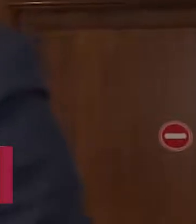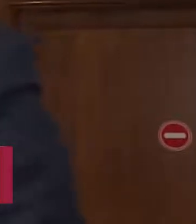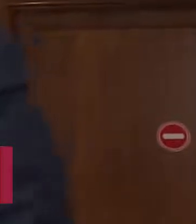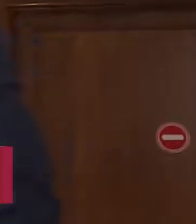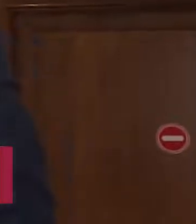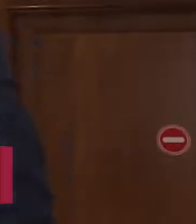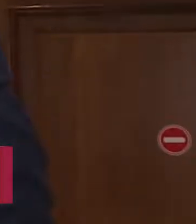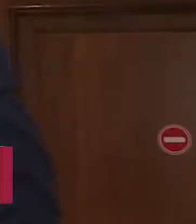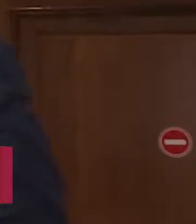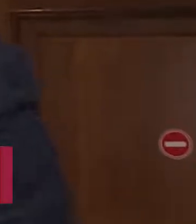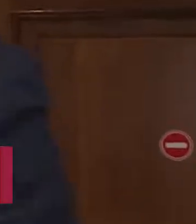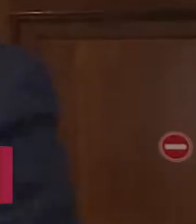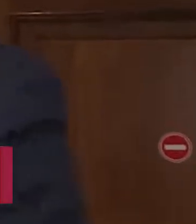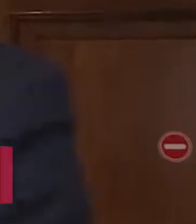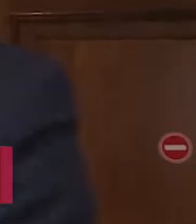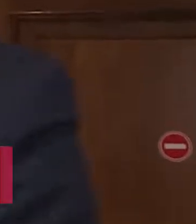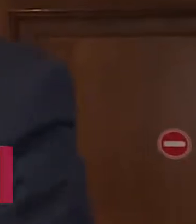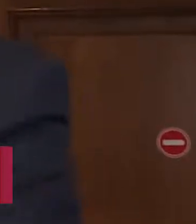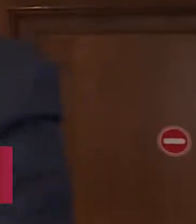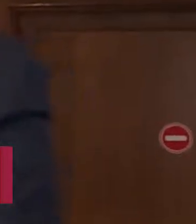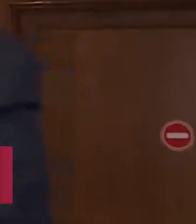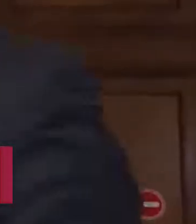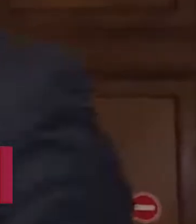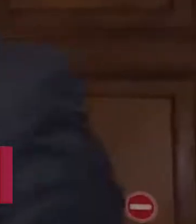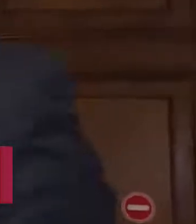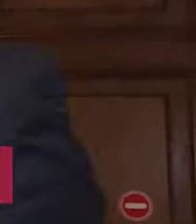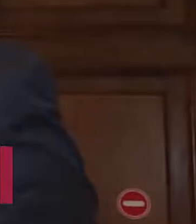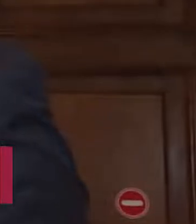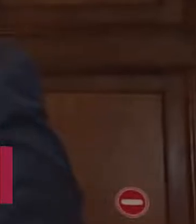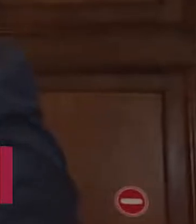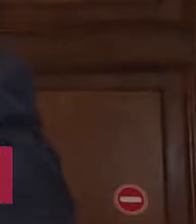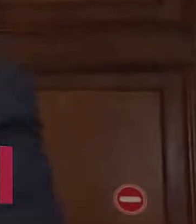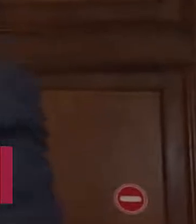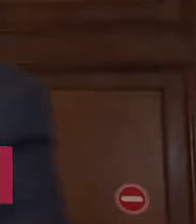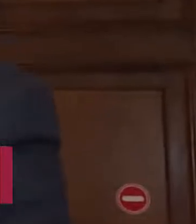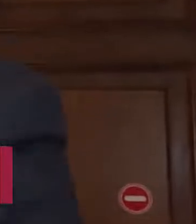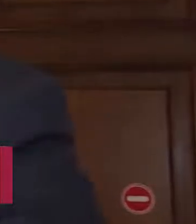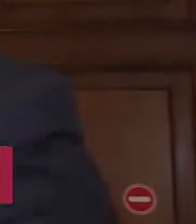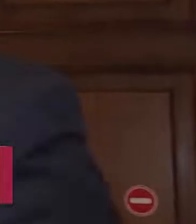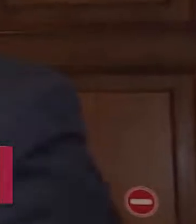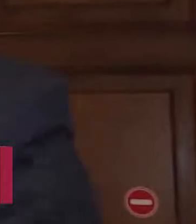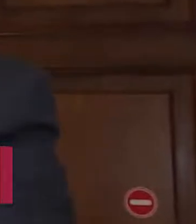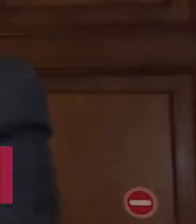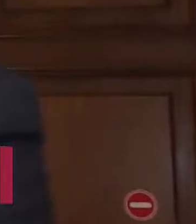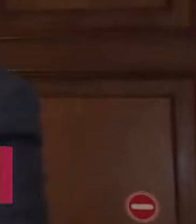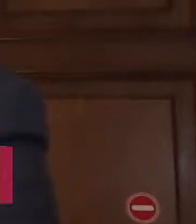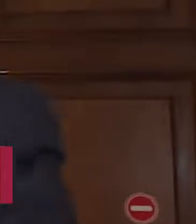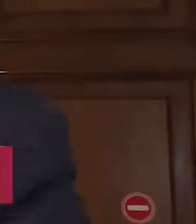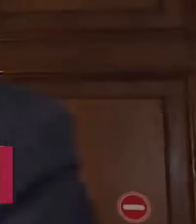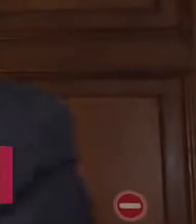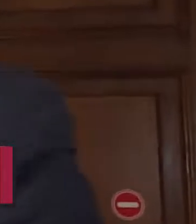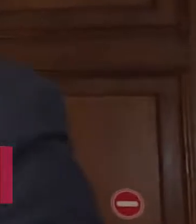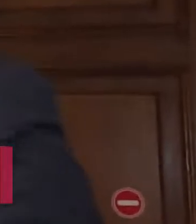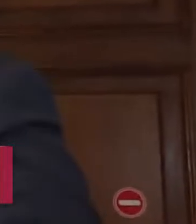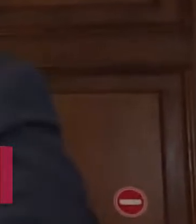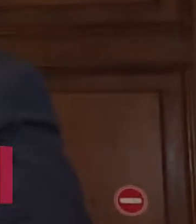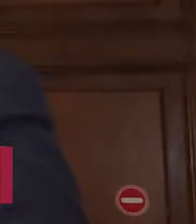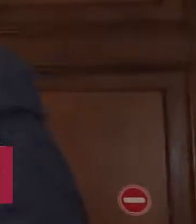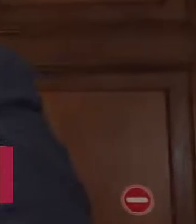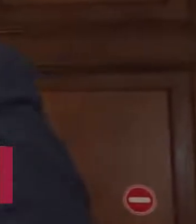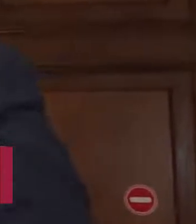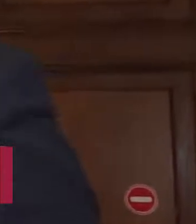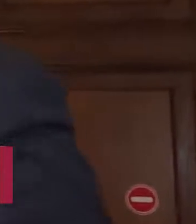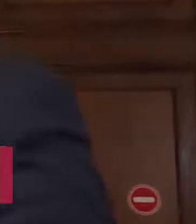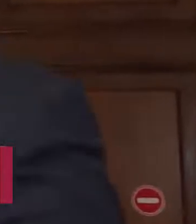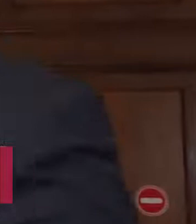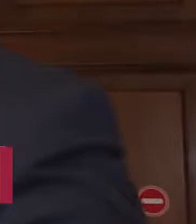no solamente a nivel de Estado, sino que va particularmente a las personas. Recordemos que de Latinoamérica solo dos países forman parte de la OCDE, que es México y Chile. El resto de los países, ni